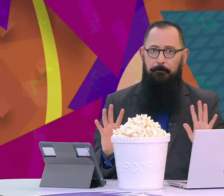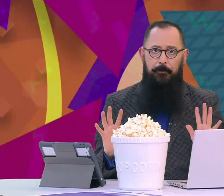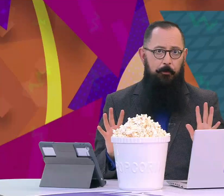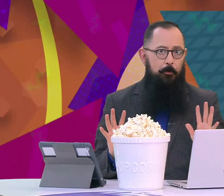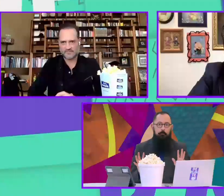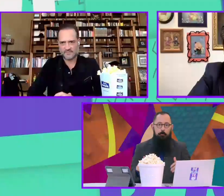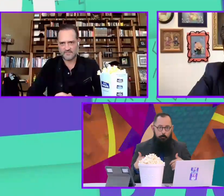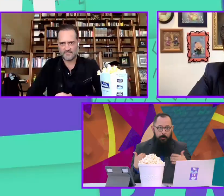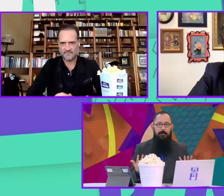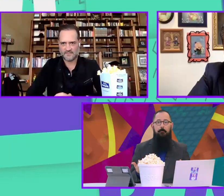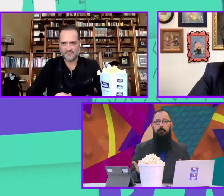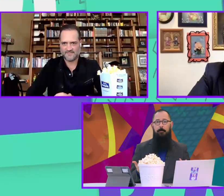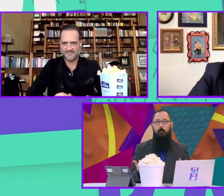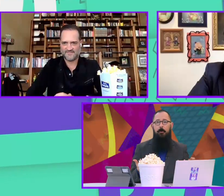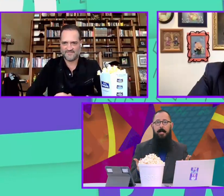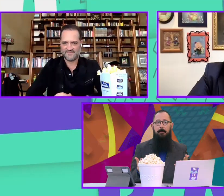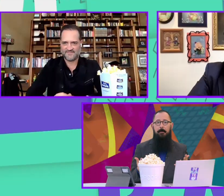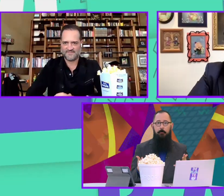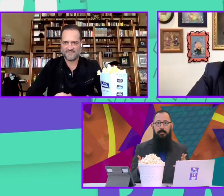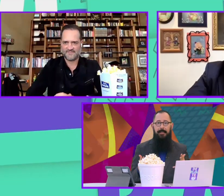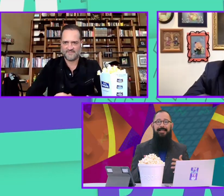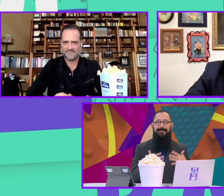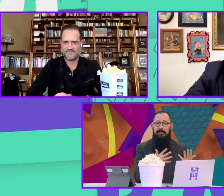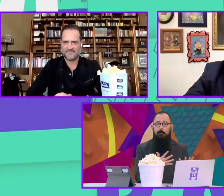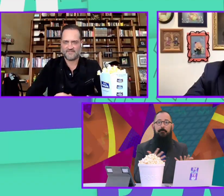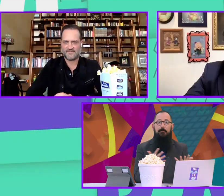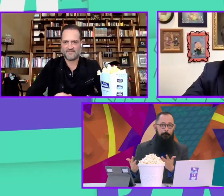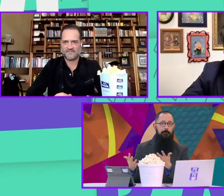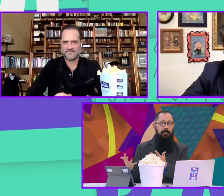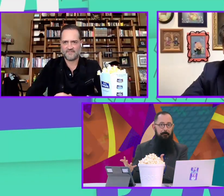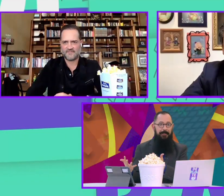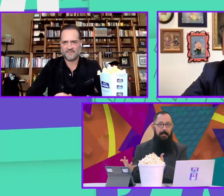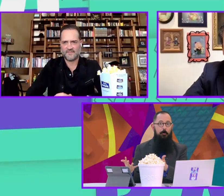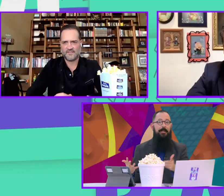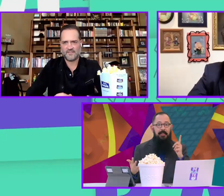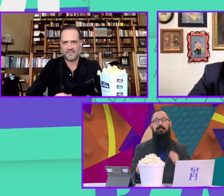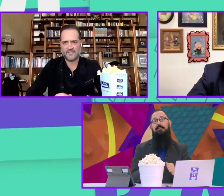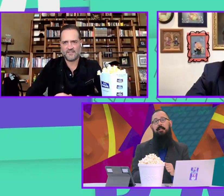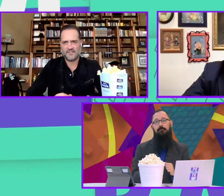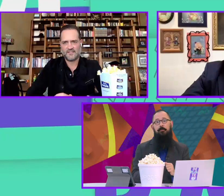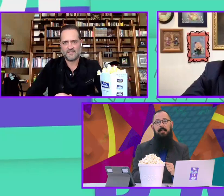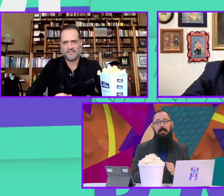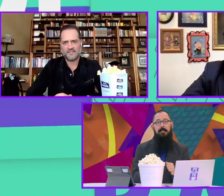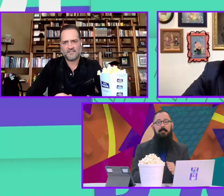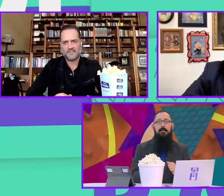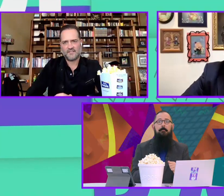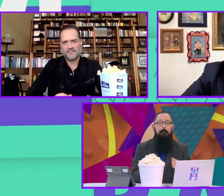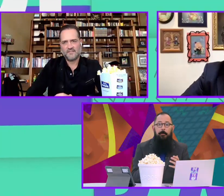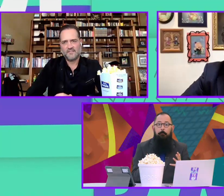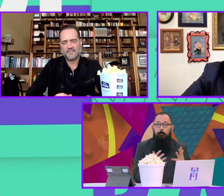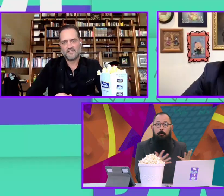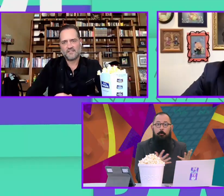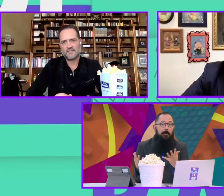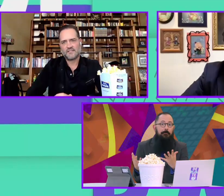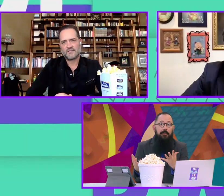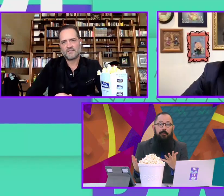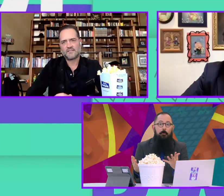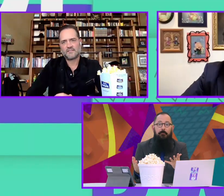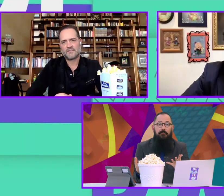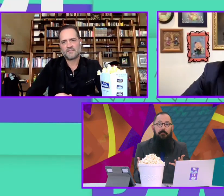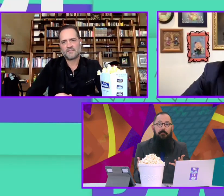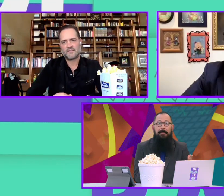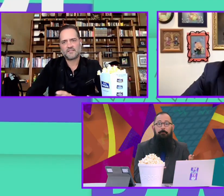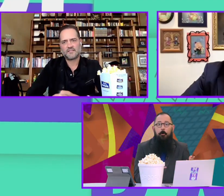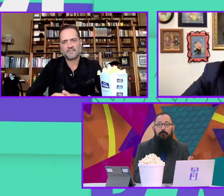nos quedamos pues con un muy buen sabor de boca porque entendimos nuestra posición en el mercado internacional, pero por todos lados se